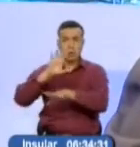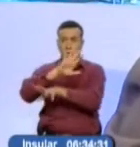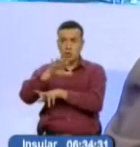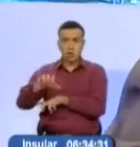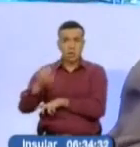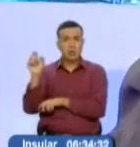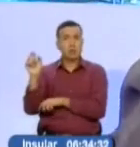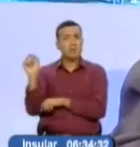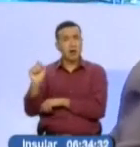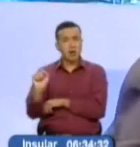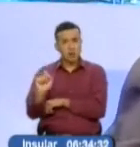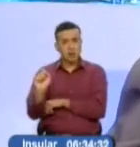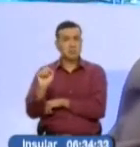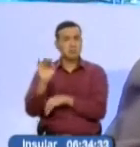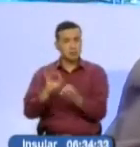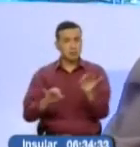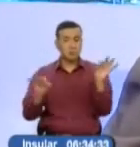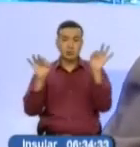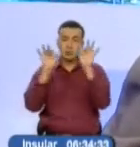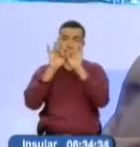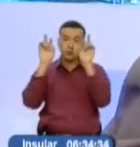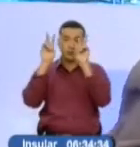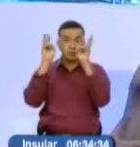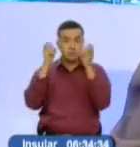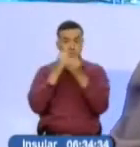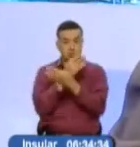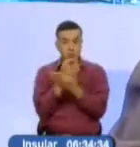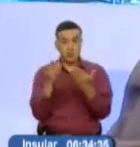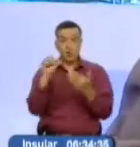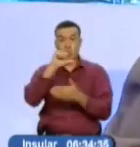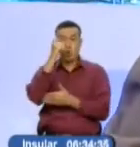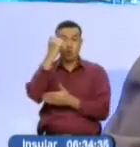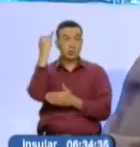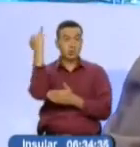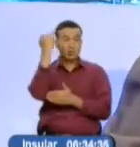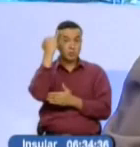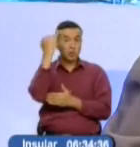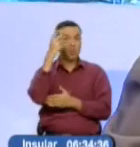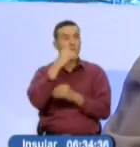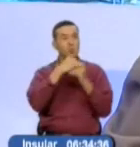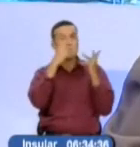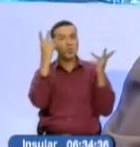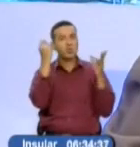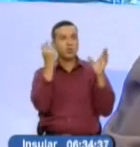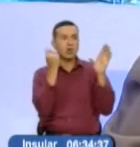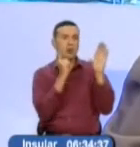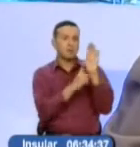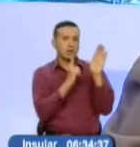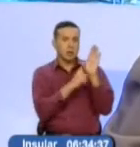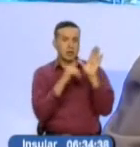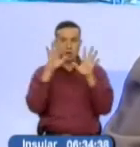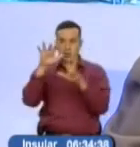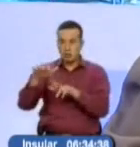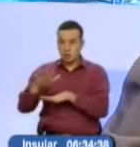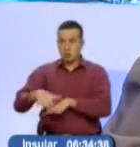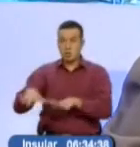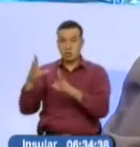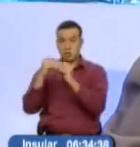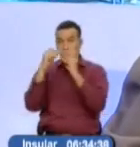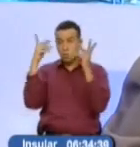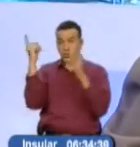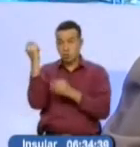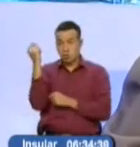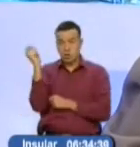costosas Creo que vale la pena subrayar eso otras industrias exigen mucho capital la agroindustria No